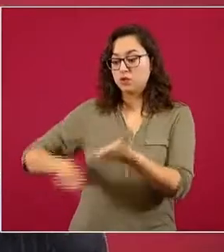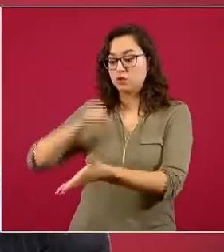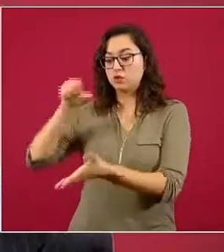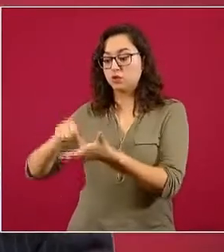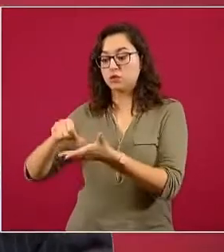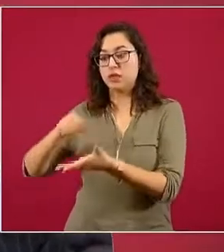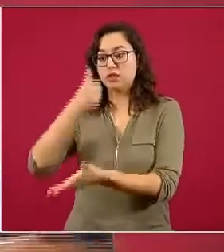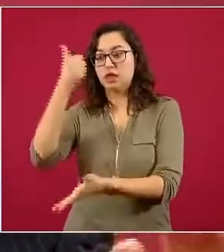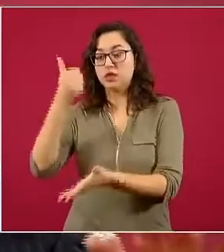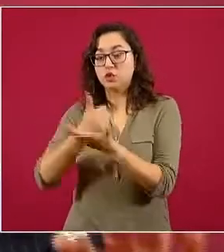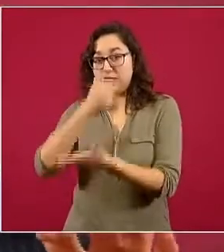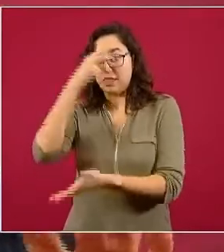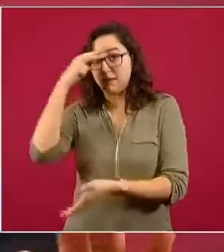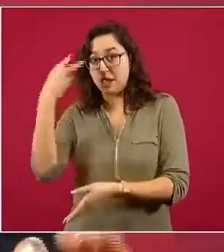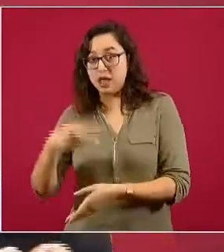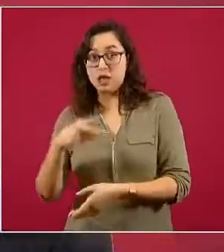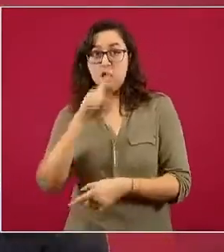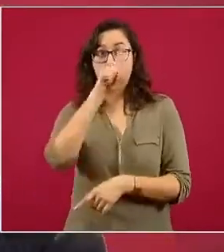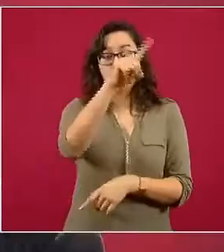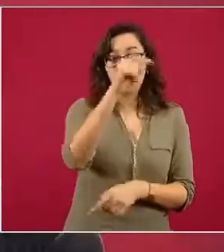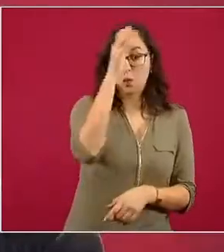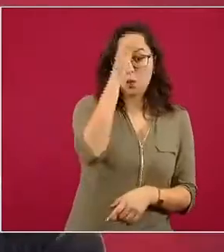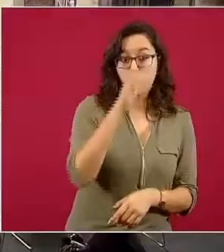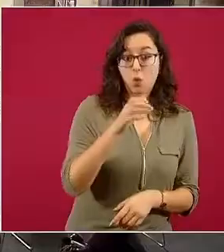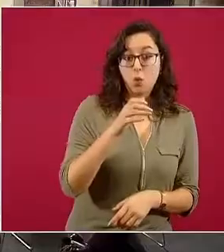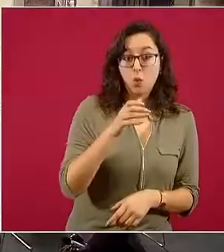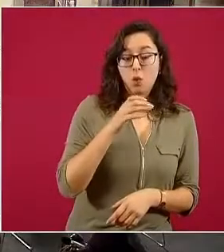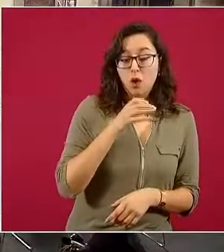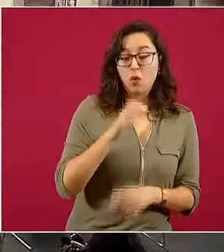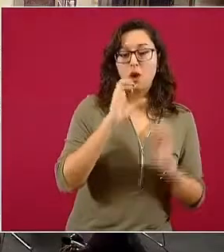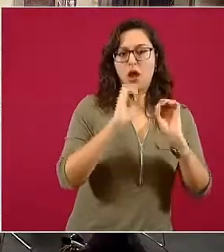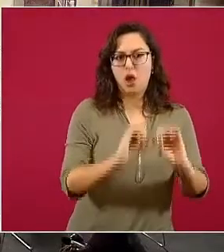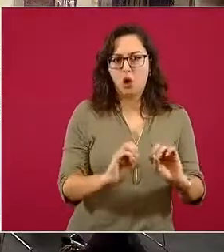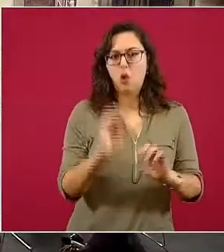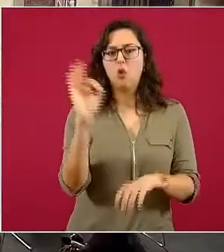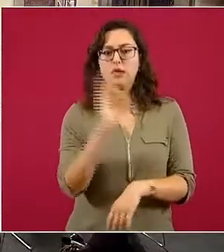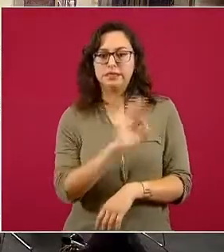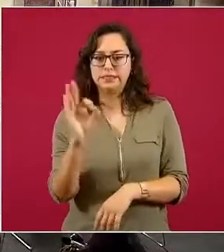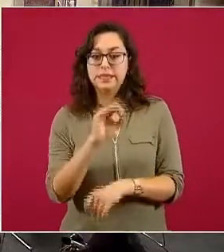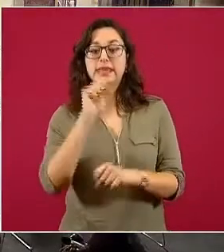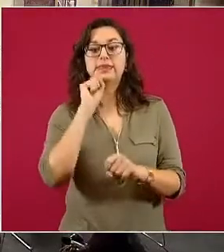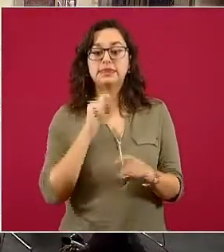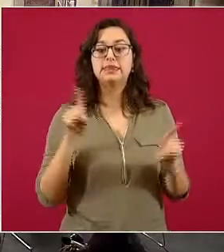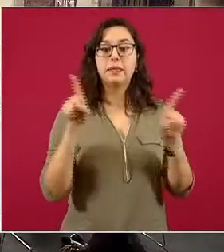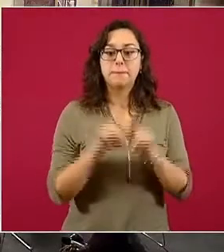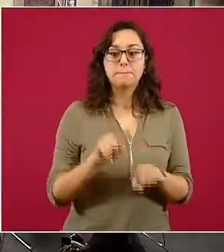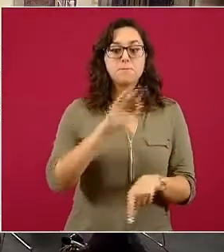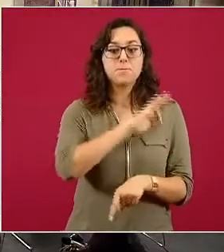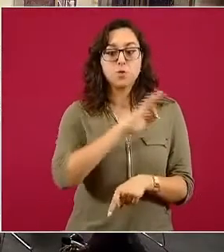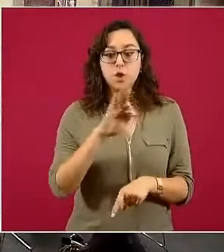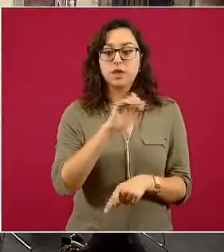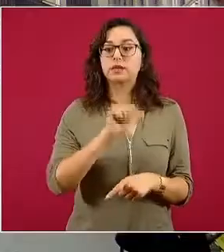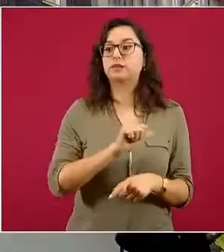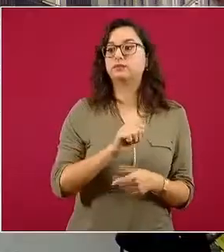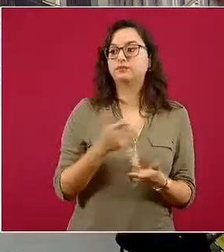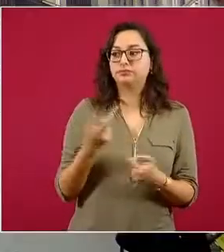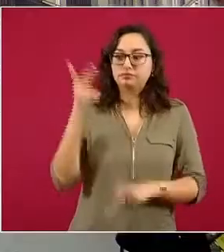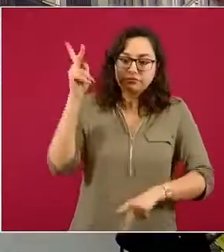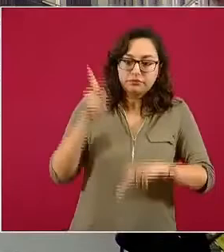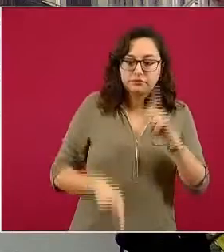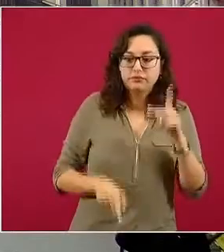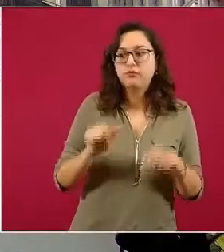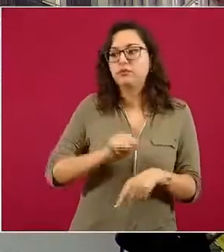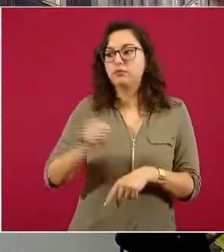Coahuila, sino que incluso pudiéramos desplazar parte de la asignación inicialmente considerada para la Ciudad de México